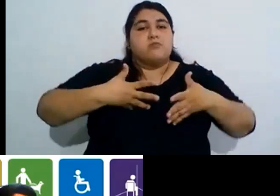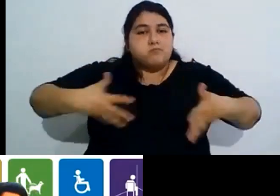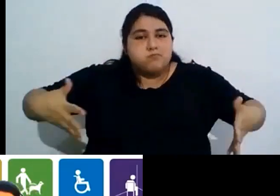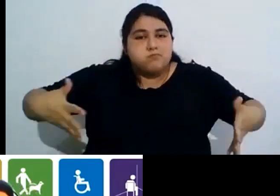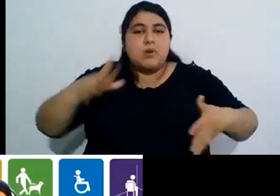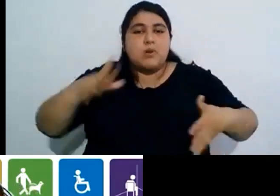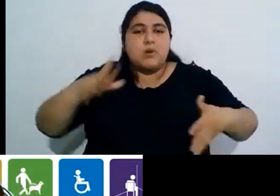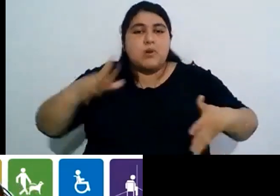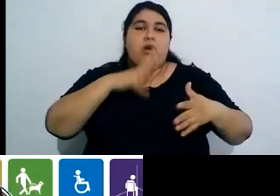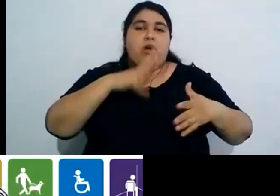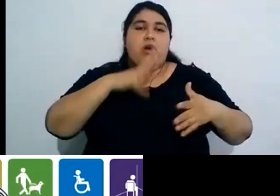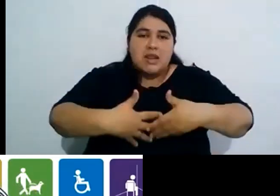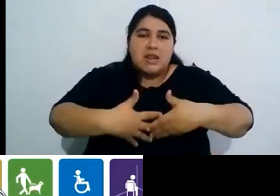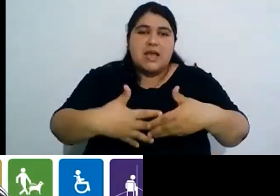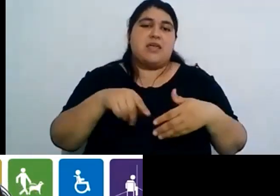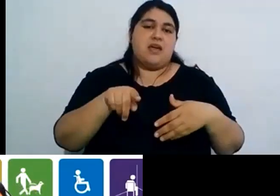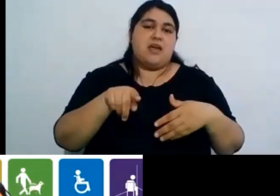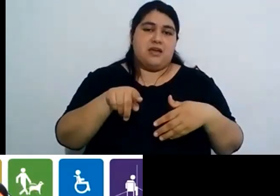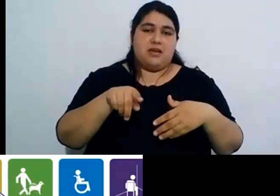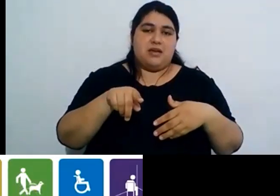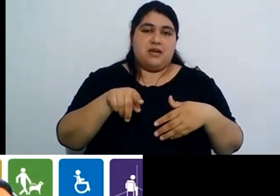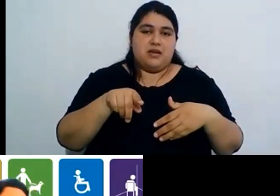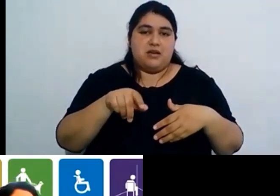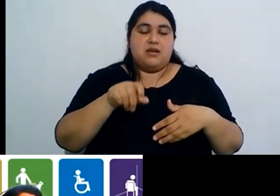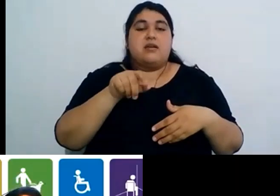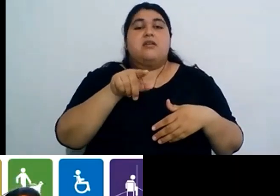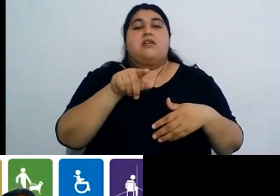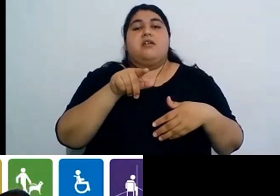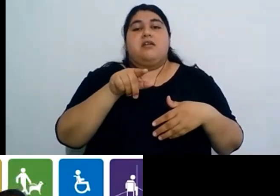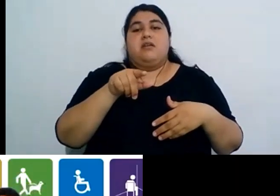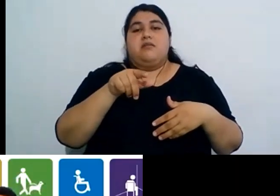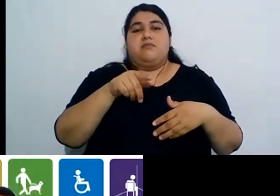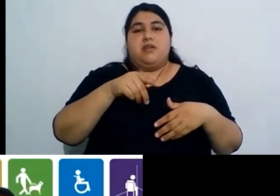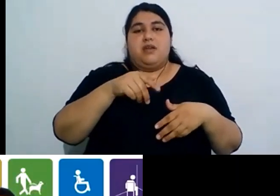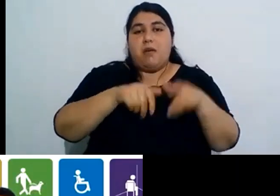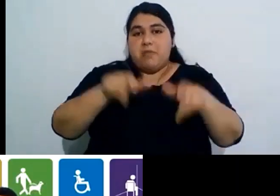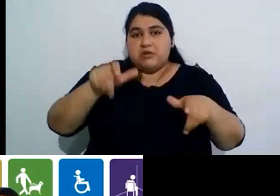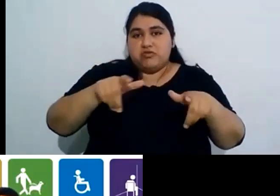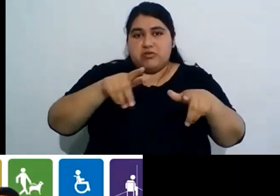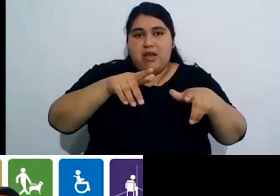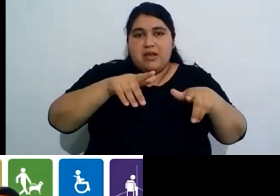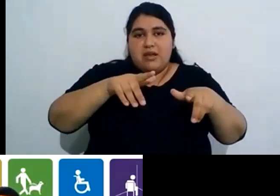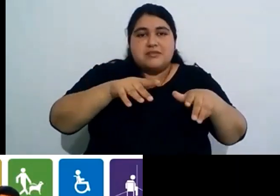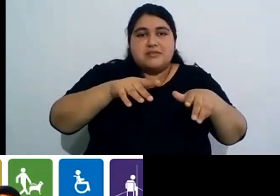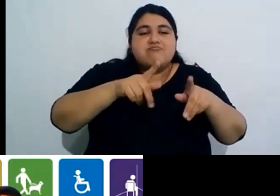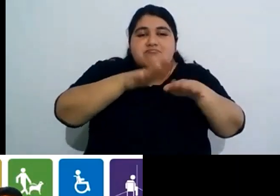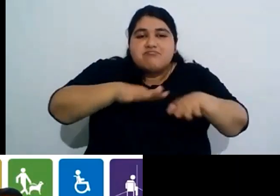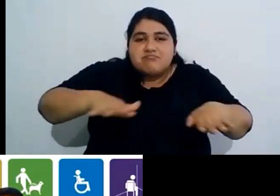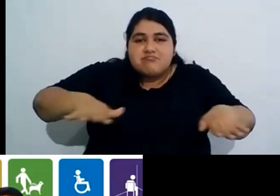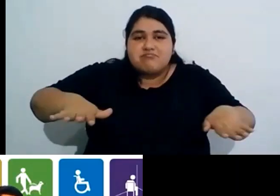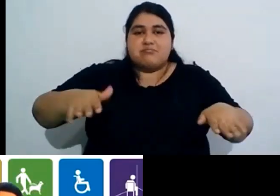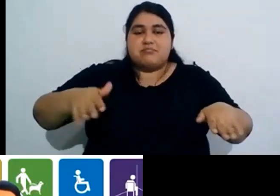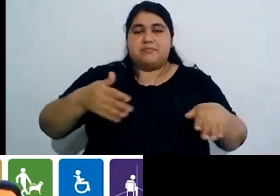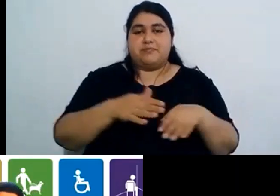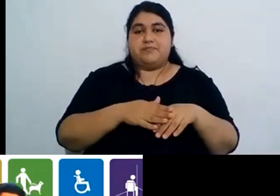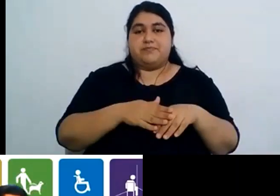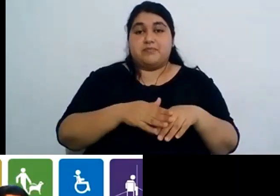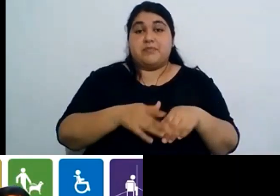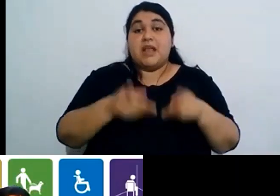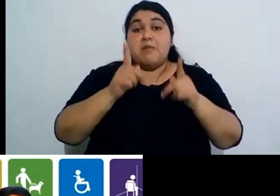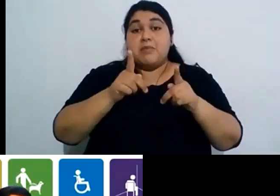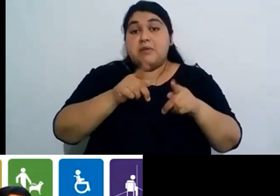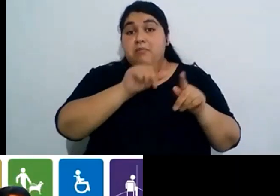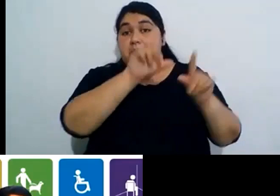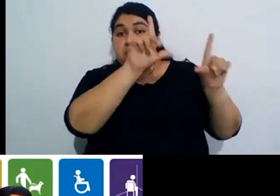ser personas con enanismo. Luego tenemos acá el de una persona que no